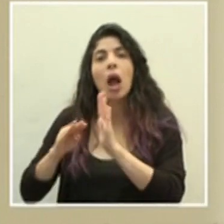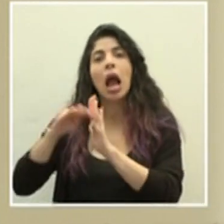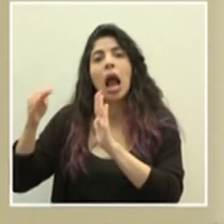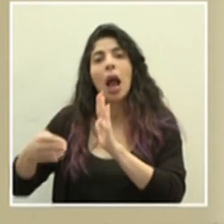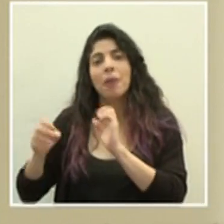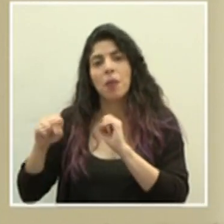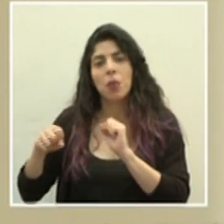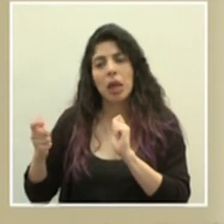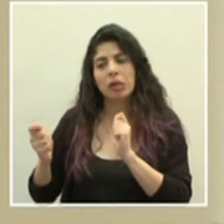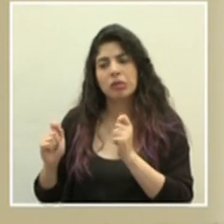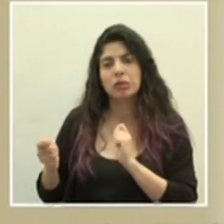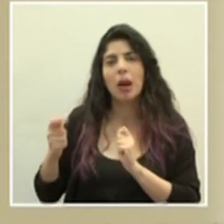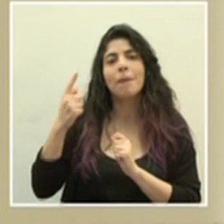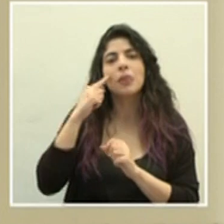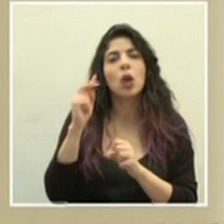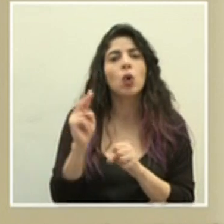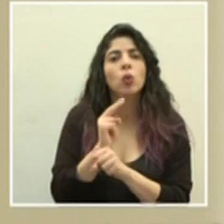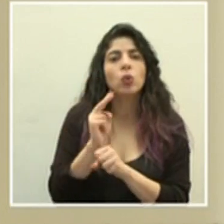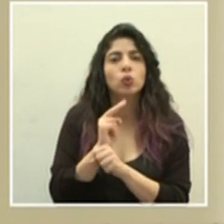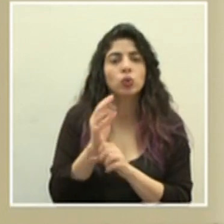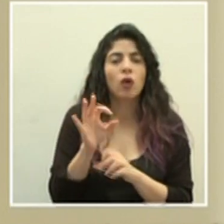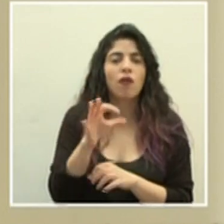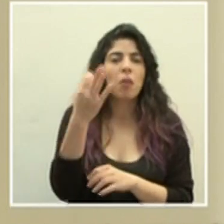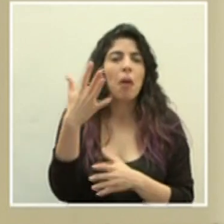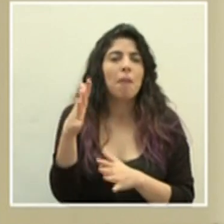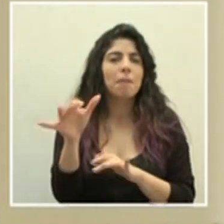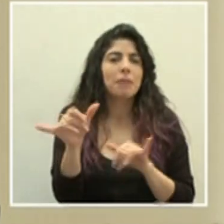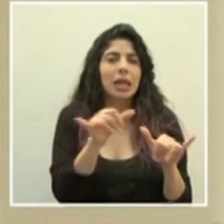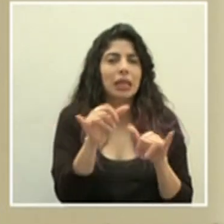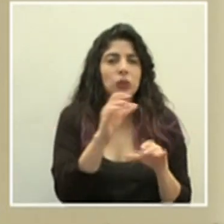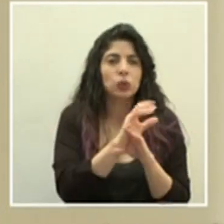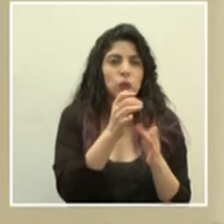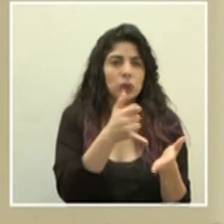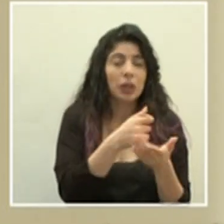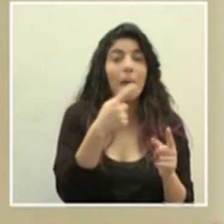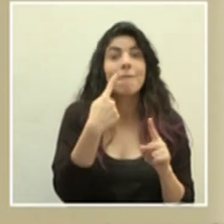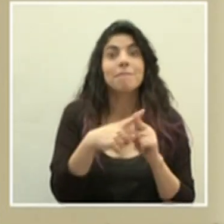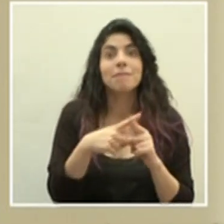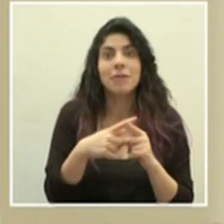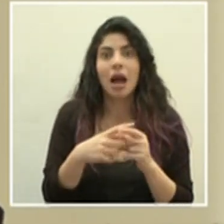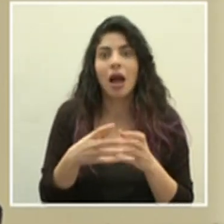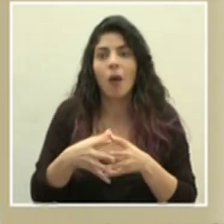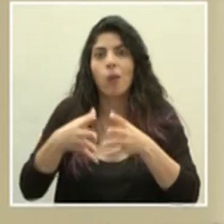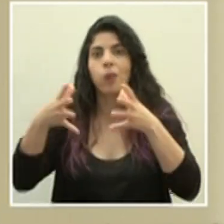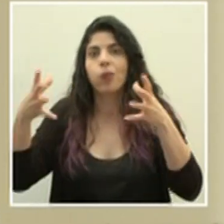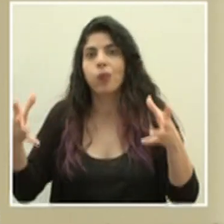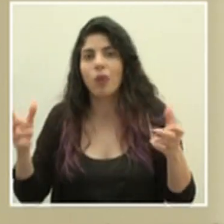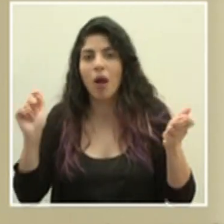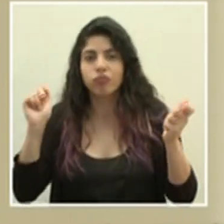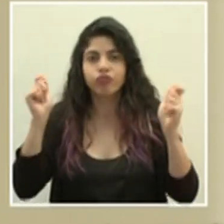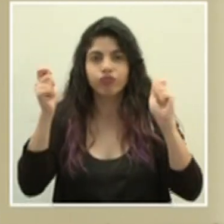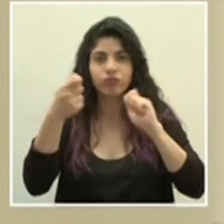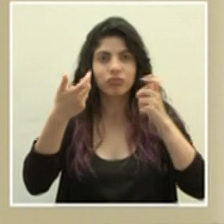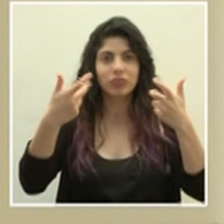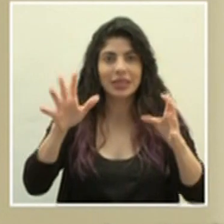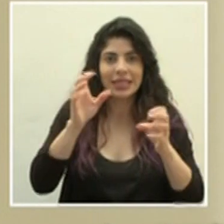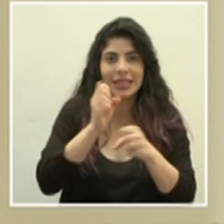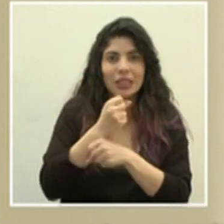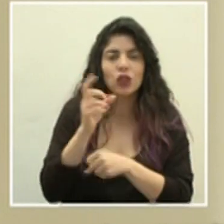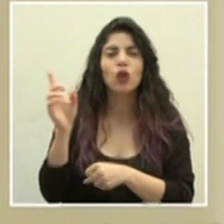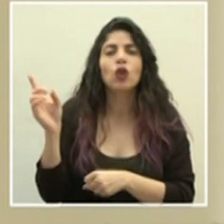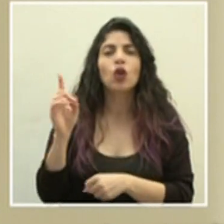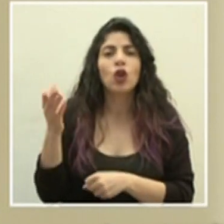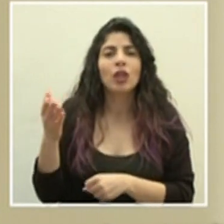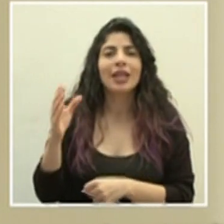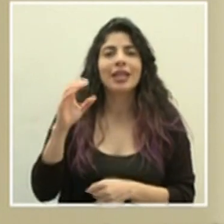adaptar para ser usadas en una modalidad muy parecida a cuidados intensivos, además de toda la ampliación o la conversión que se hizo más bien en lo que es